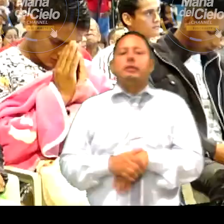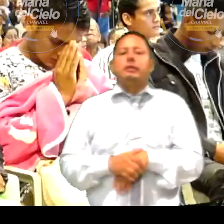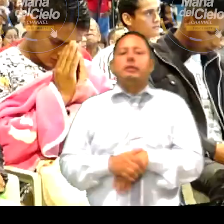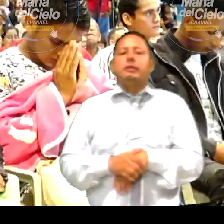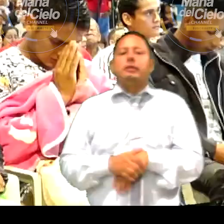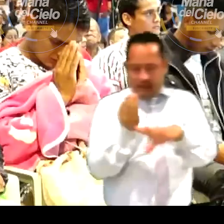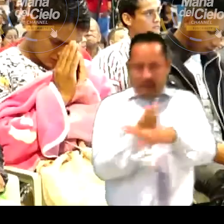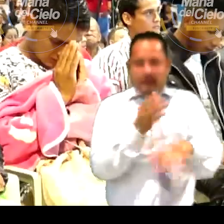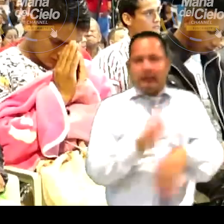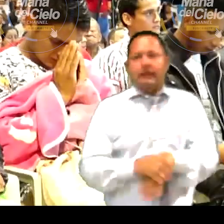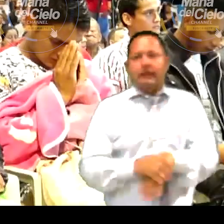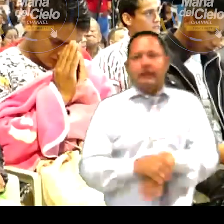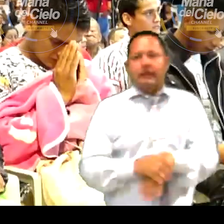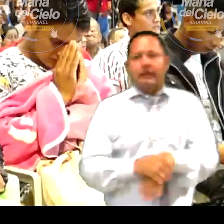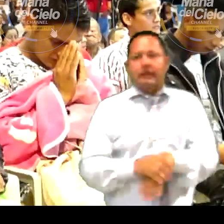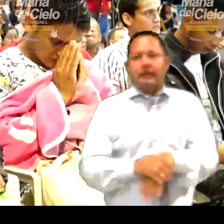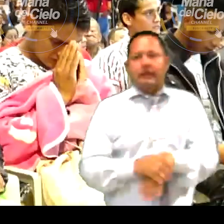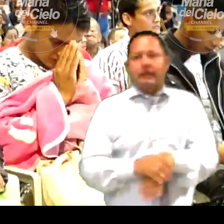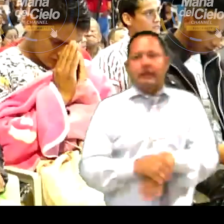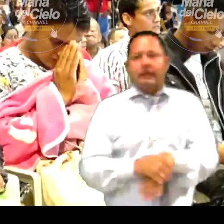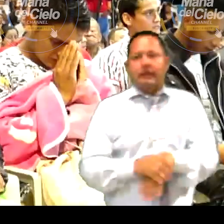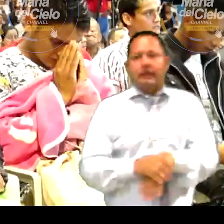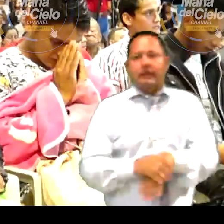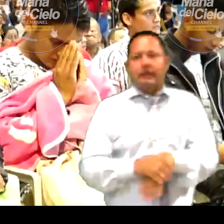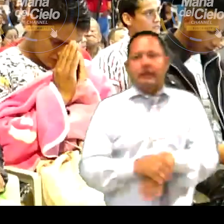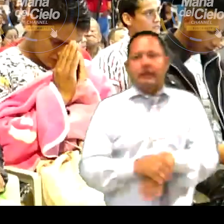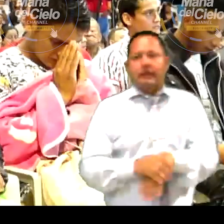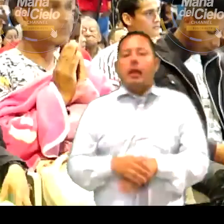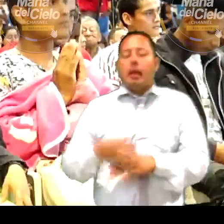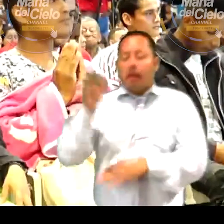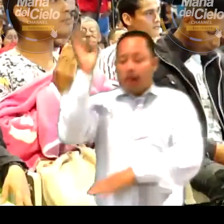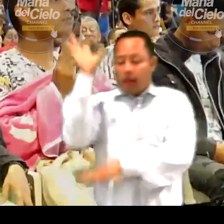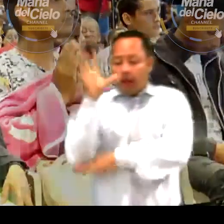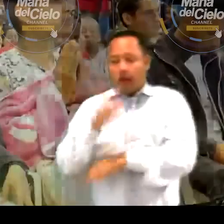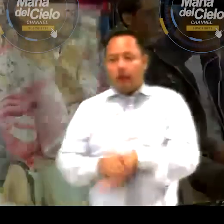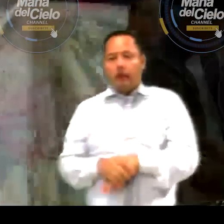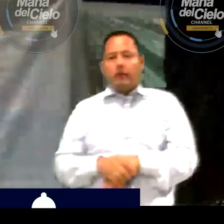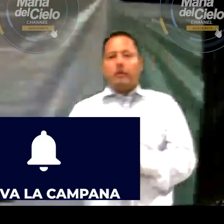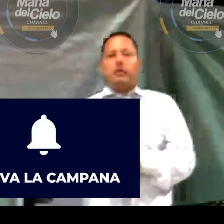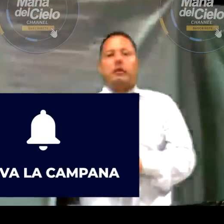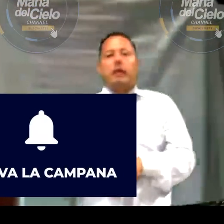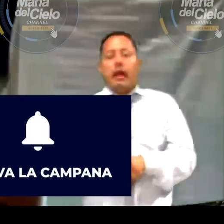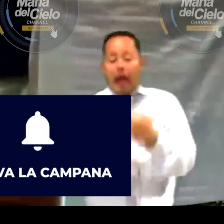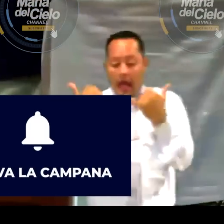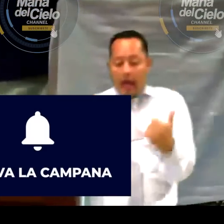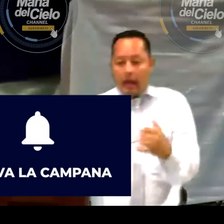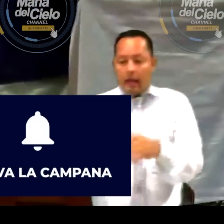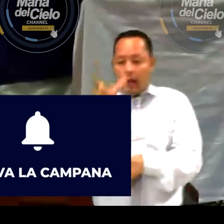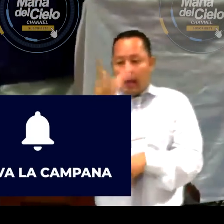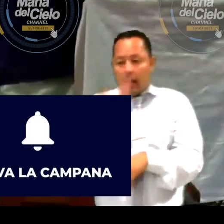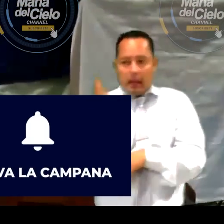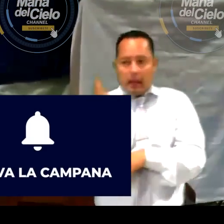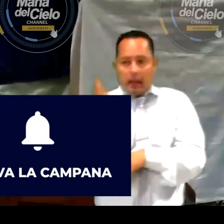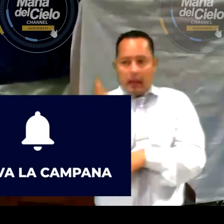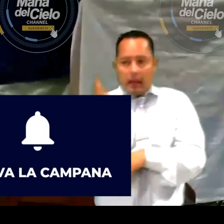pastores, preparémonos esta noche. Porque aquí hay gente que va a quitar la piedra.